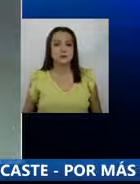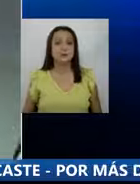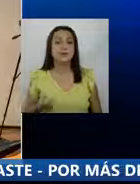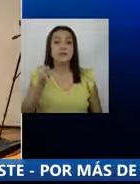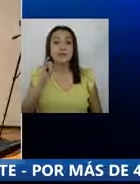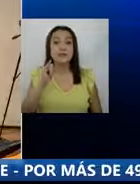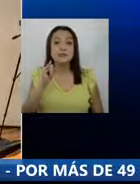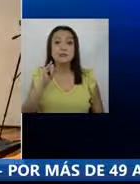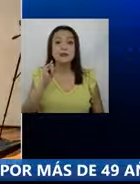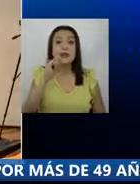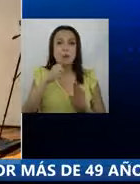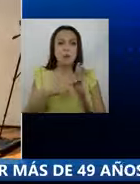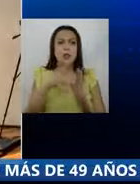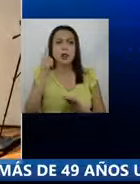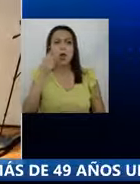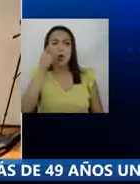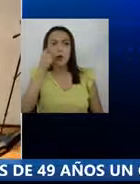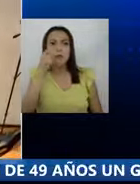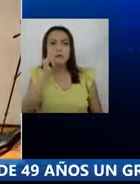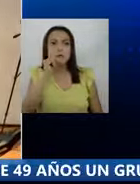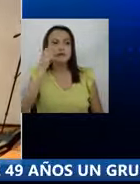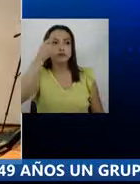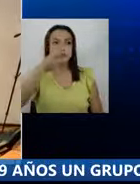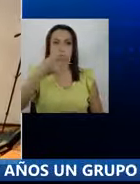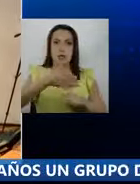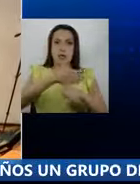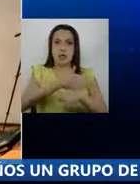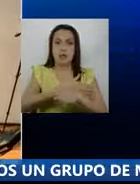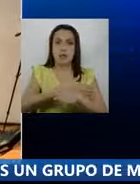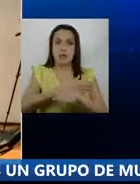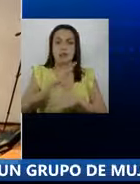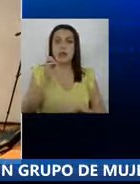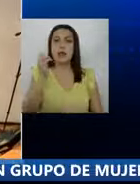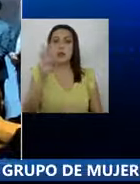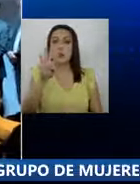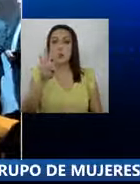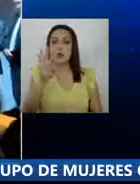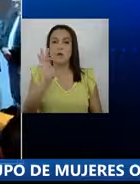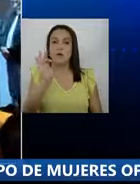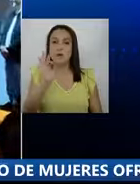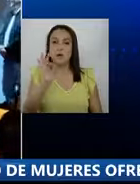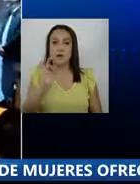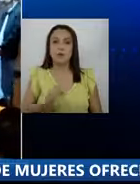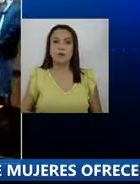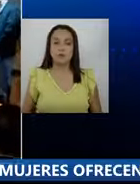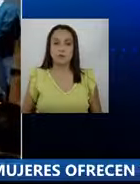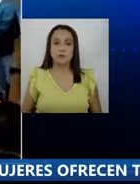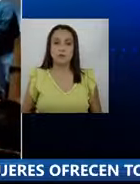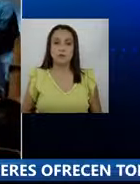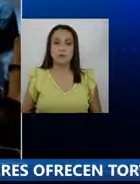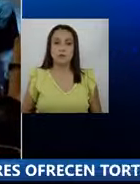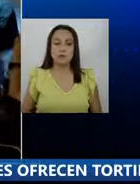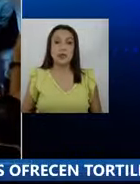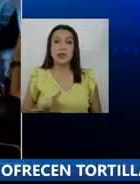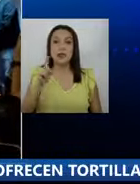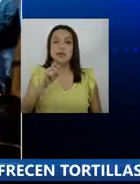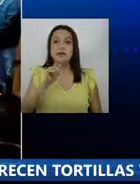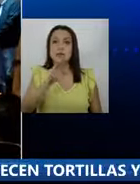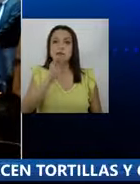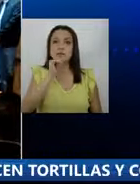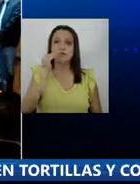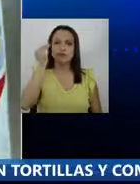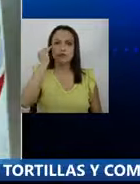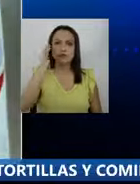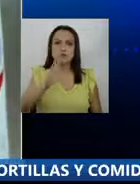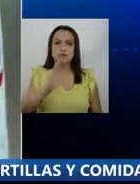tiene sentido si se ordena antes del 4 de febrero y el efecto, el efecto será el que determine la Comisión Interamericana o